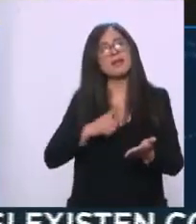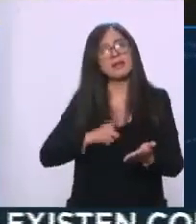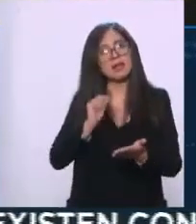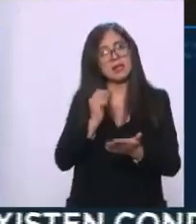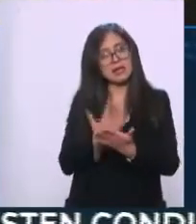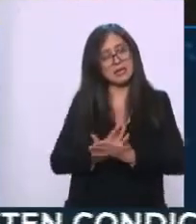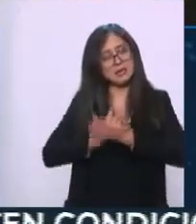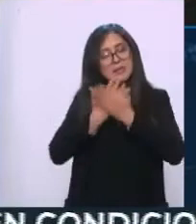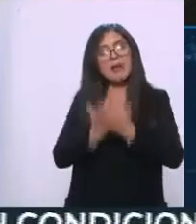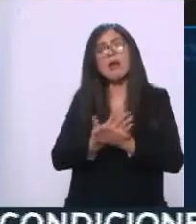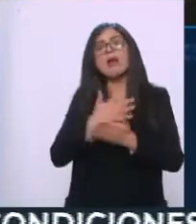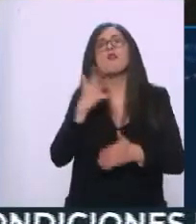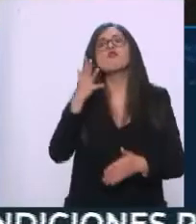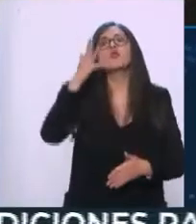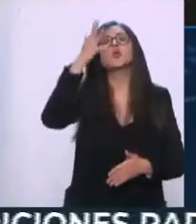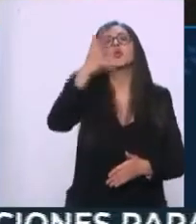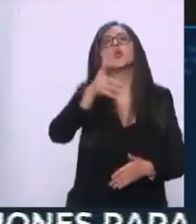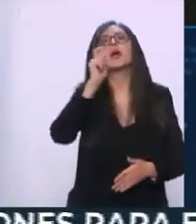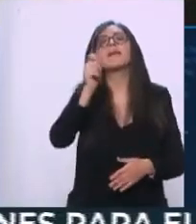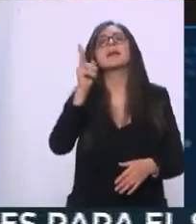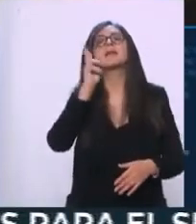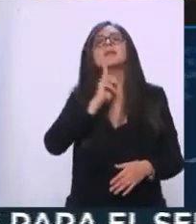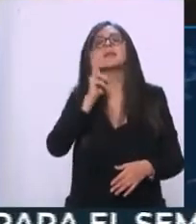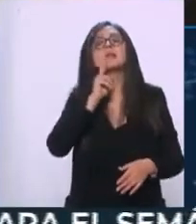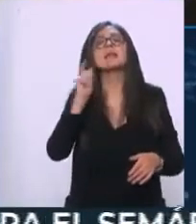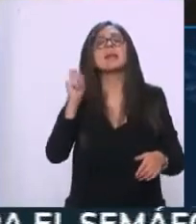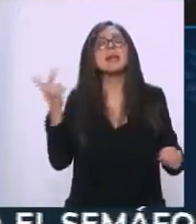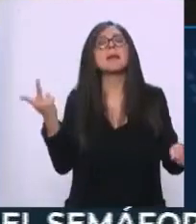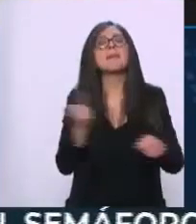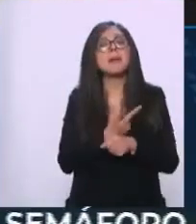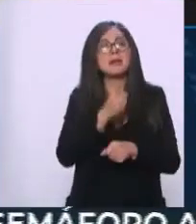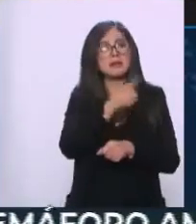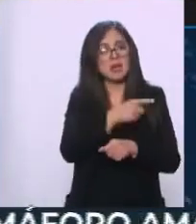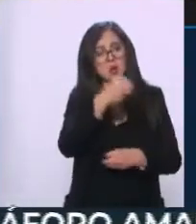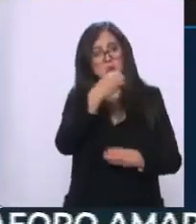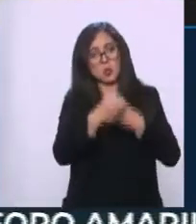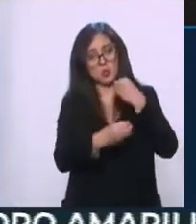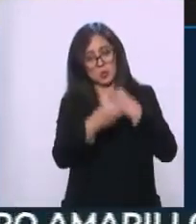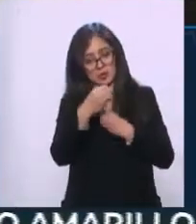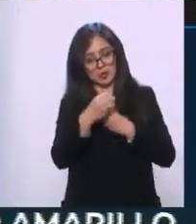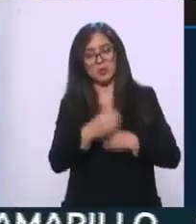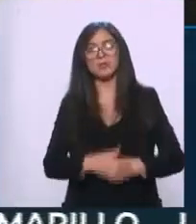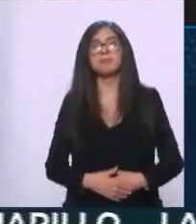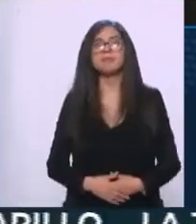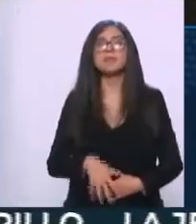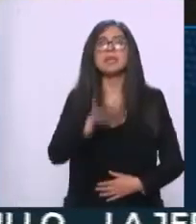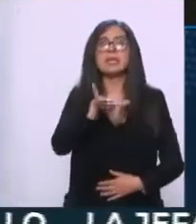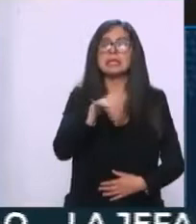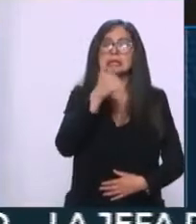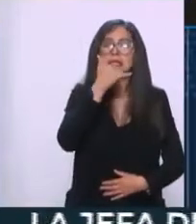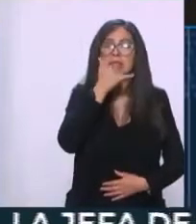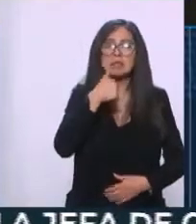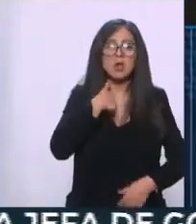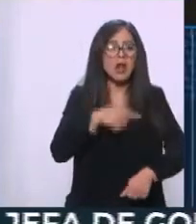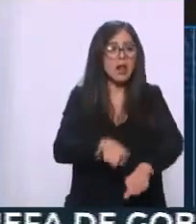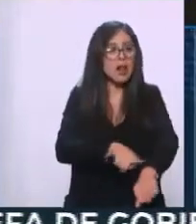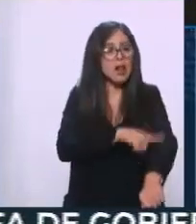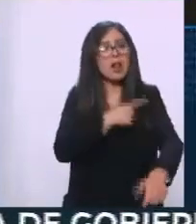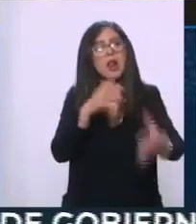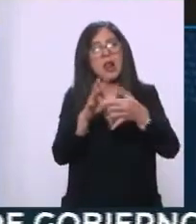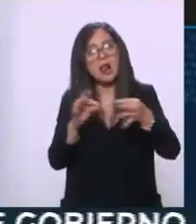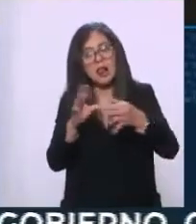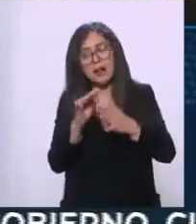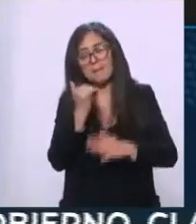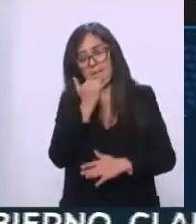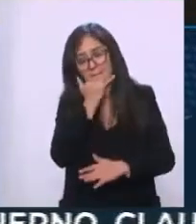lleva a cabo este juicio. Y una cosa más, perdón por si me extiendo, una cosa más que